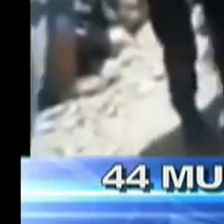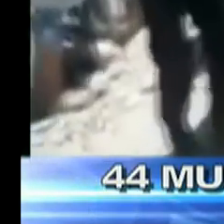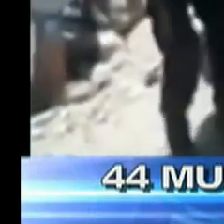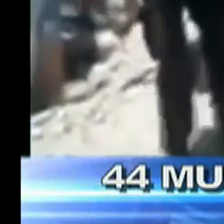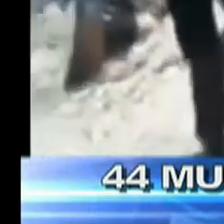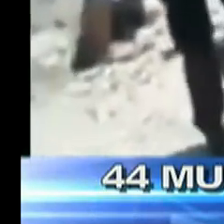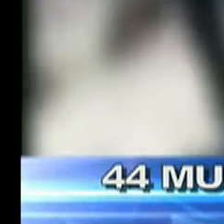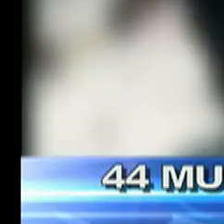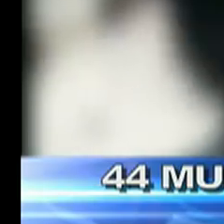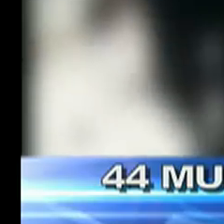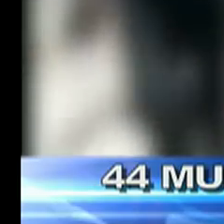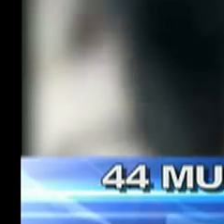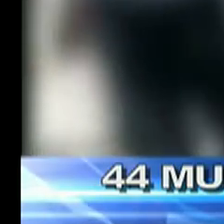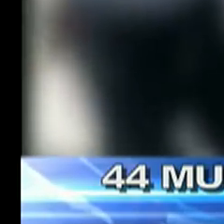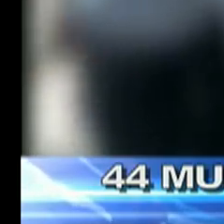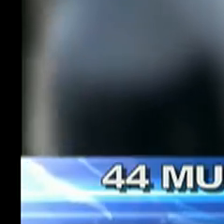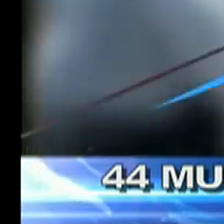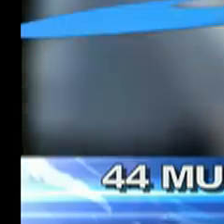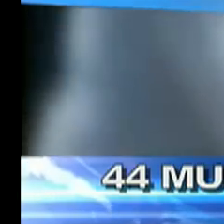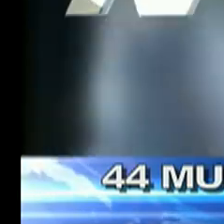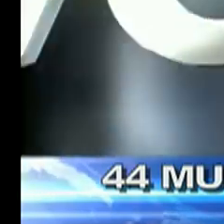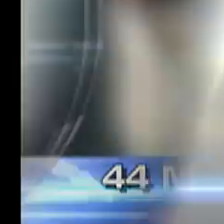emisiones de lara